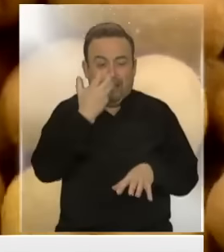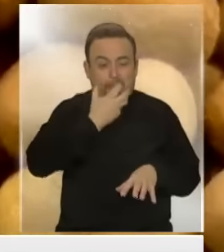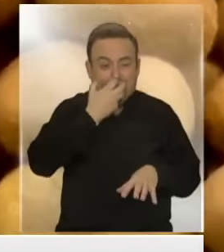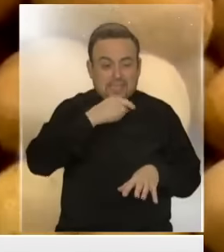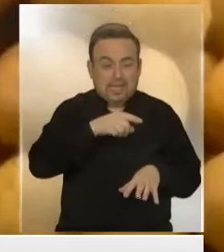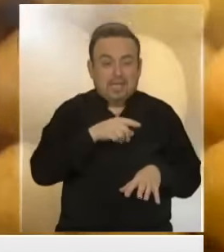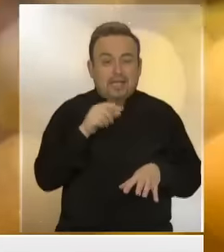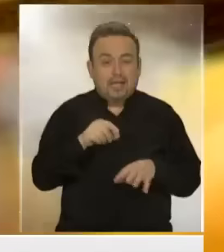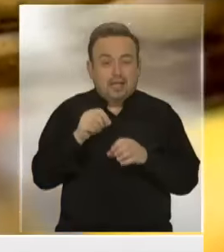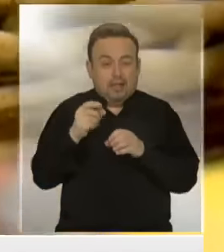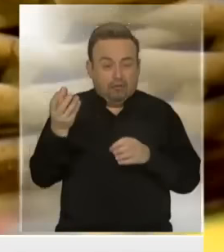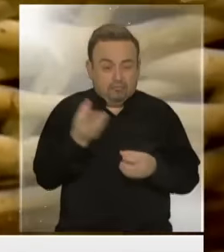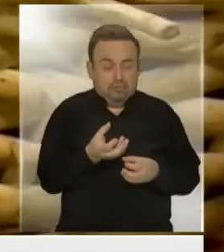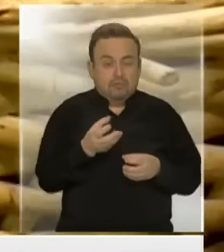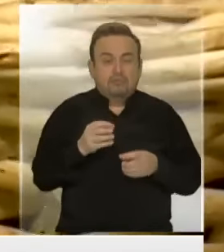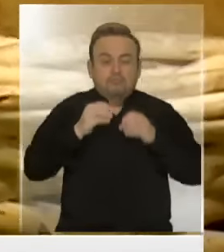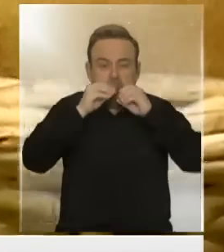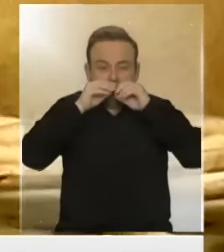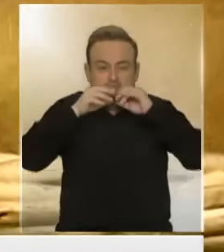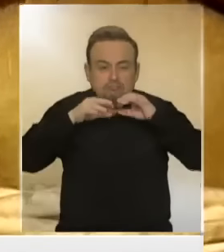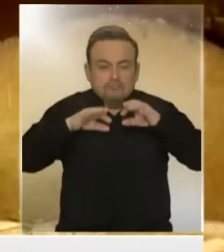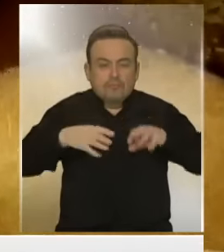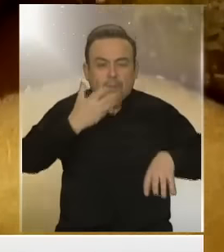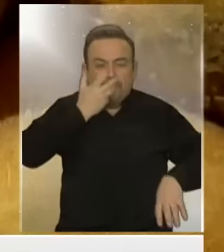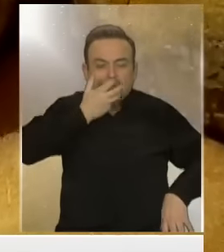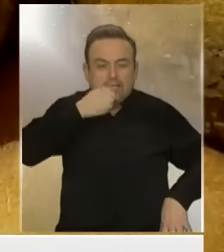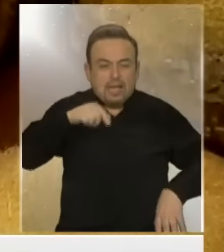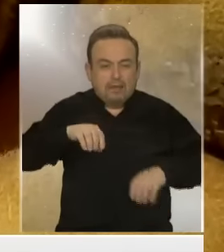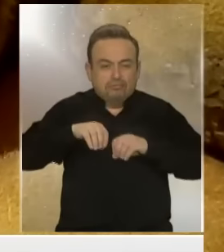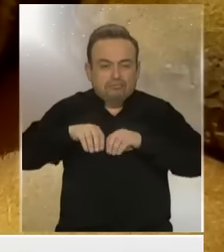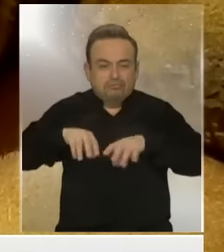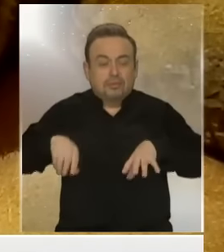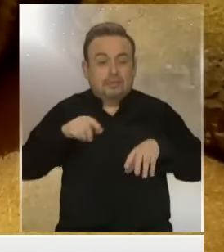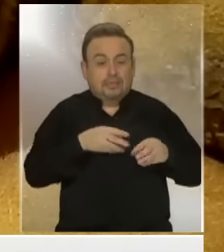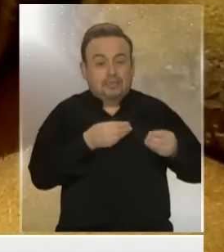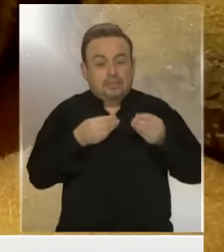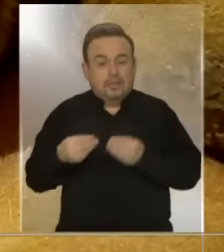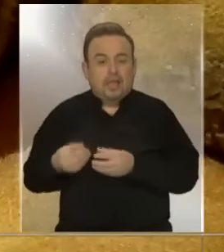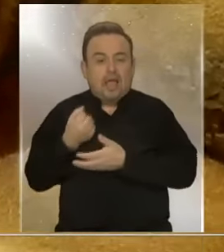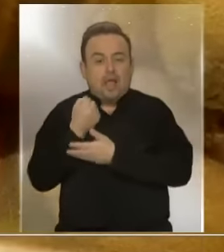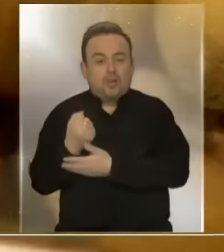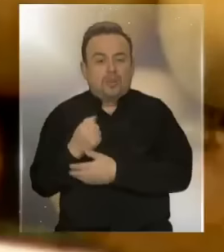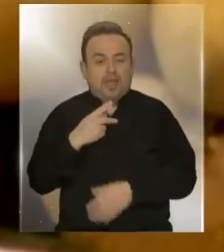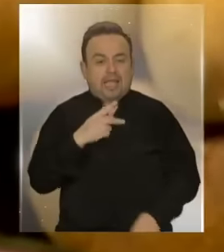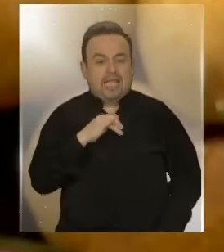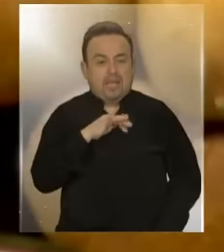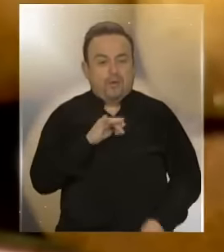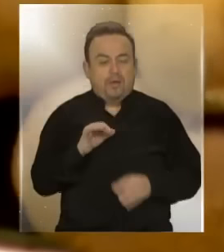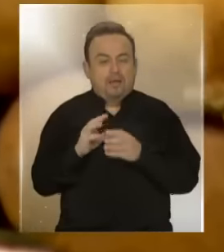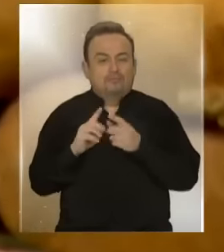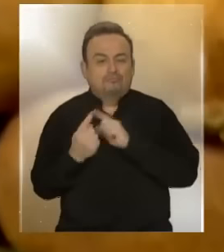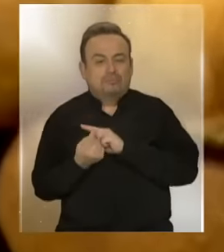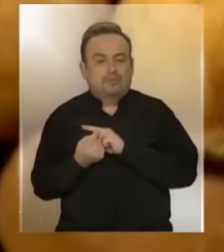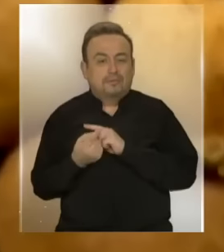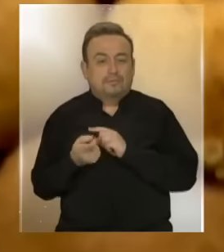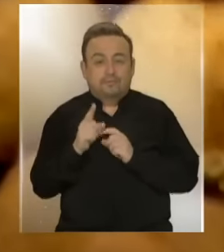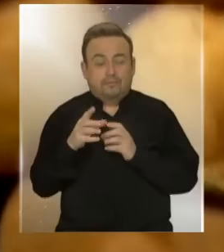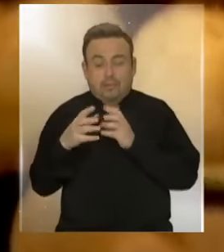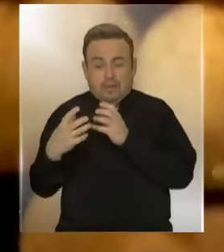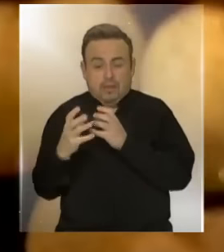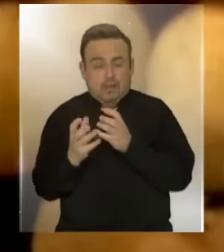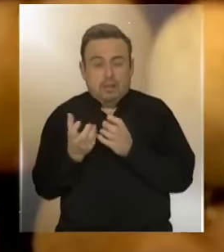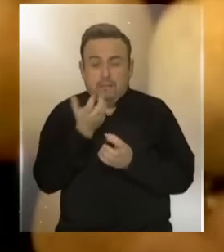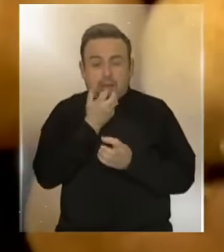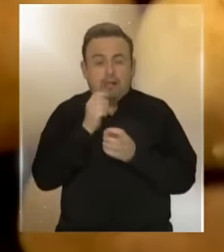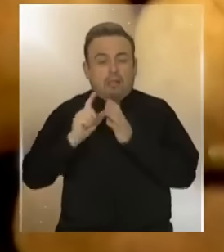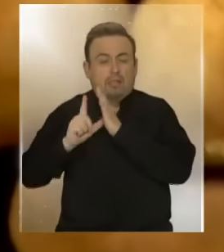comienzo, cuando la fruta recién llega a la casa, empieza a salir este gas. Y ese gas madura a los kiwis. El kiwi, si no le ponemos una